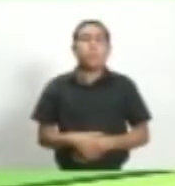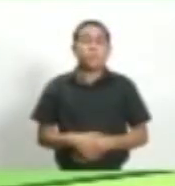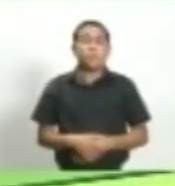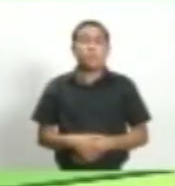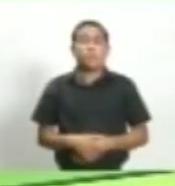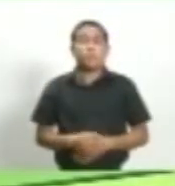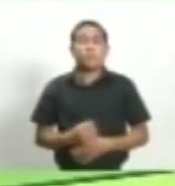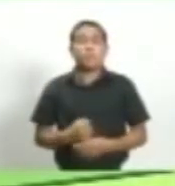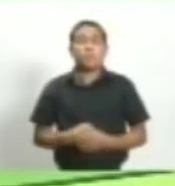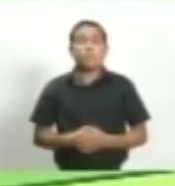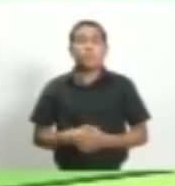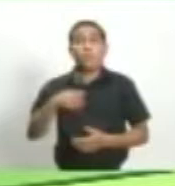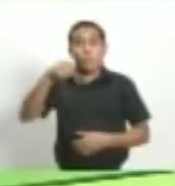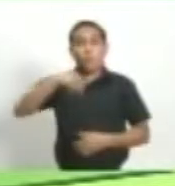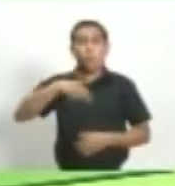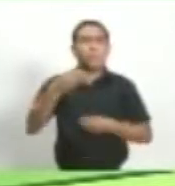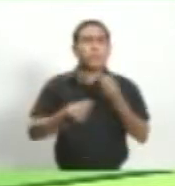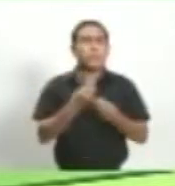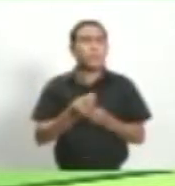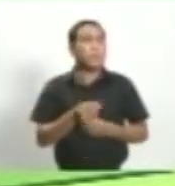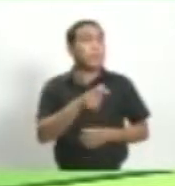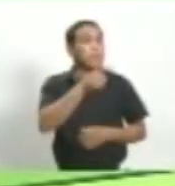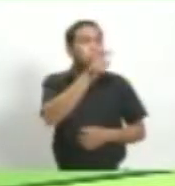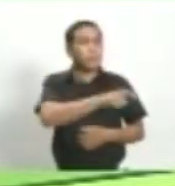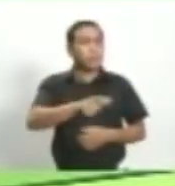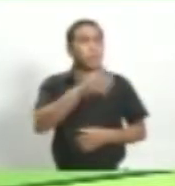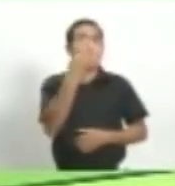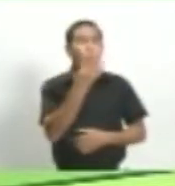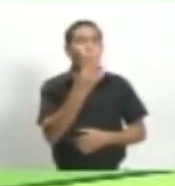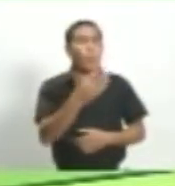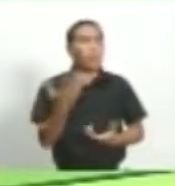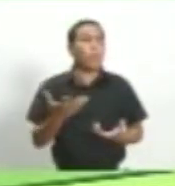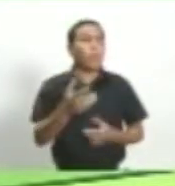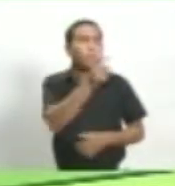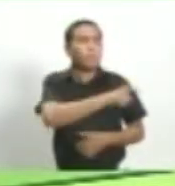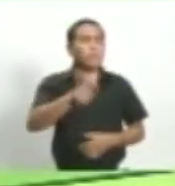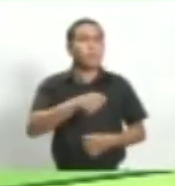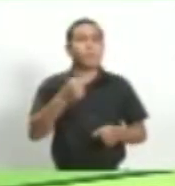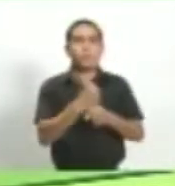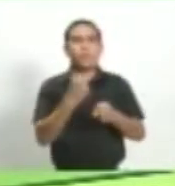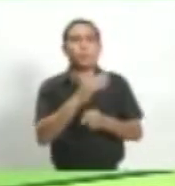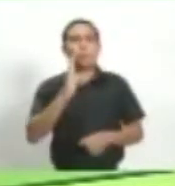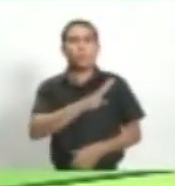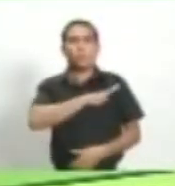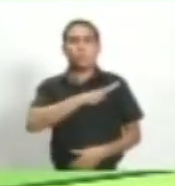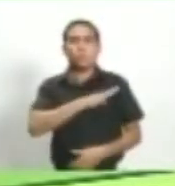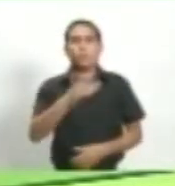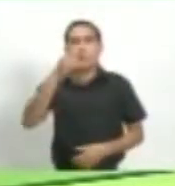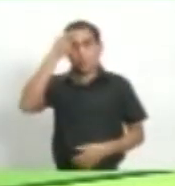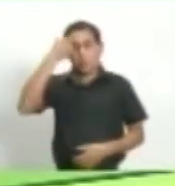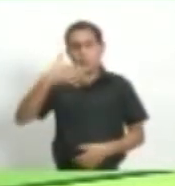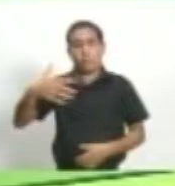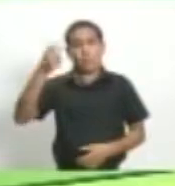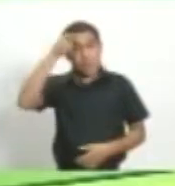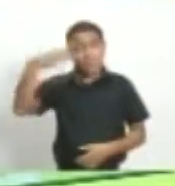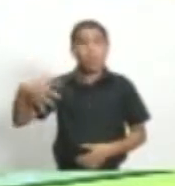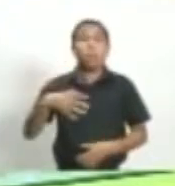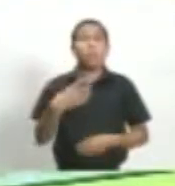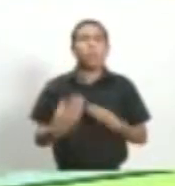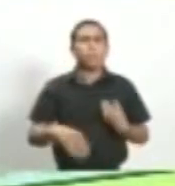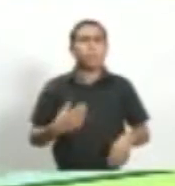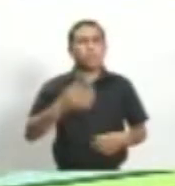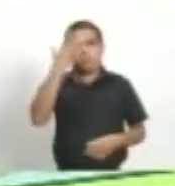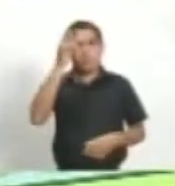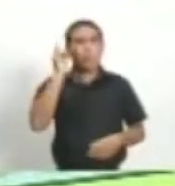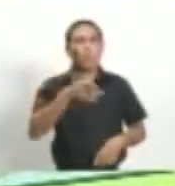de manera formal una investigación disciplinaria contra 4 funcionarios del distrito de Cartagena por el desplome del edificio Portal de Blas de Lezo, la tragedia que